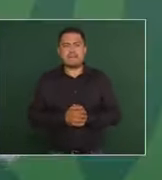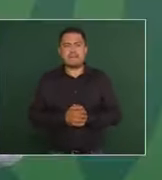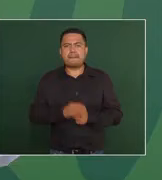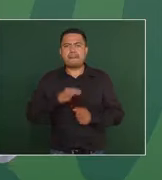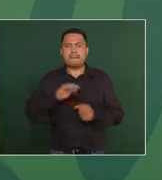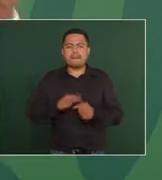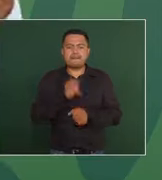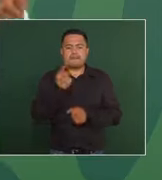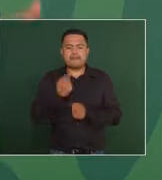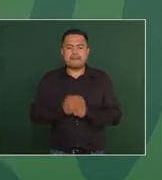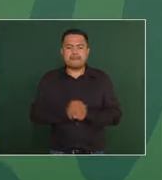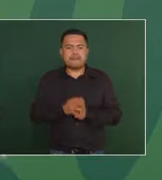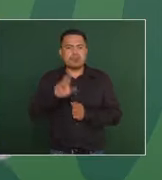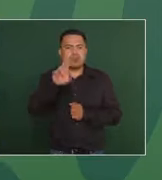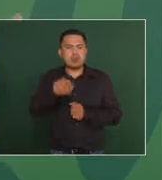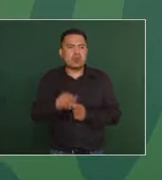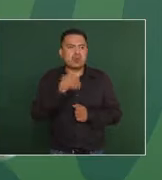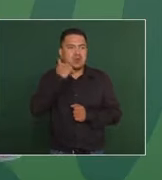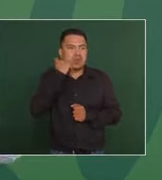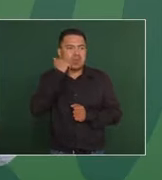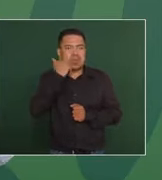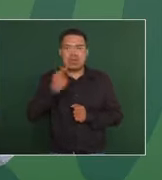porque no quieren